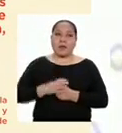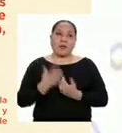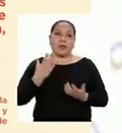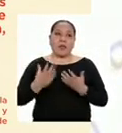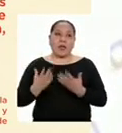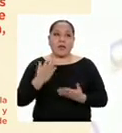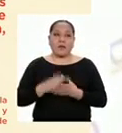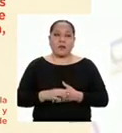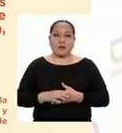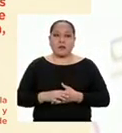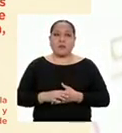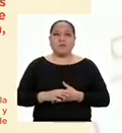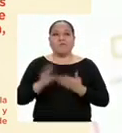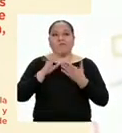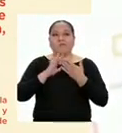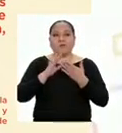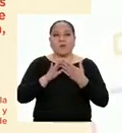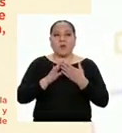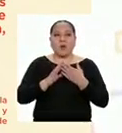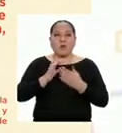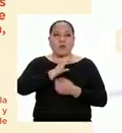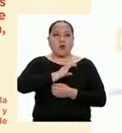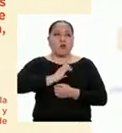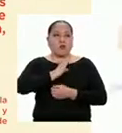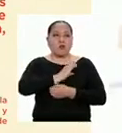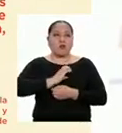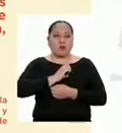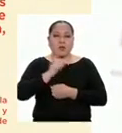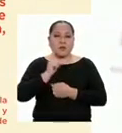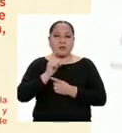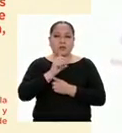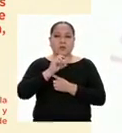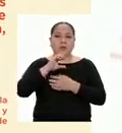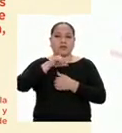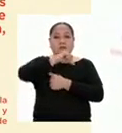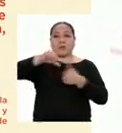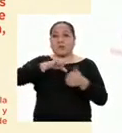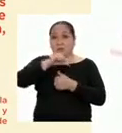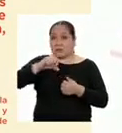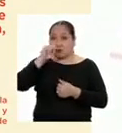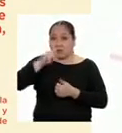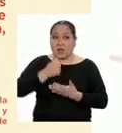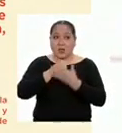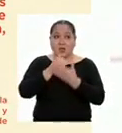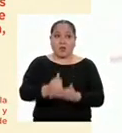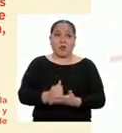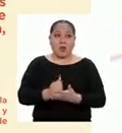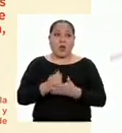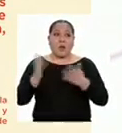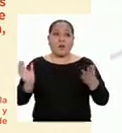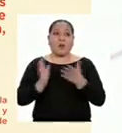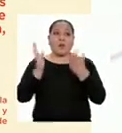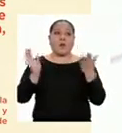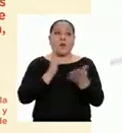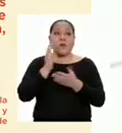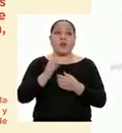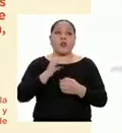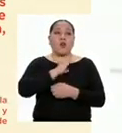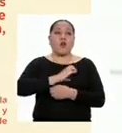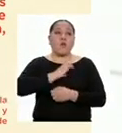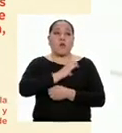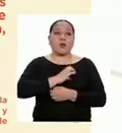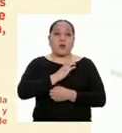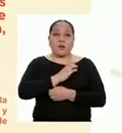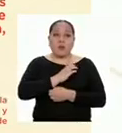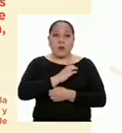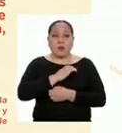y promover comportamientos de adaptación personal y social. Esto, como recuerdo, puedo identificarlo gracias a las macrorreglas.